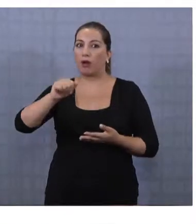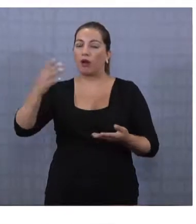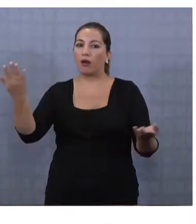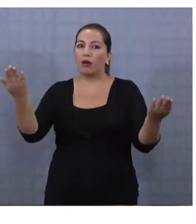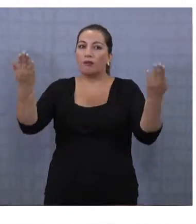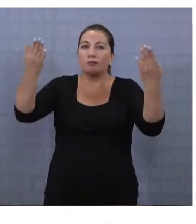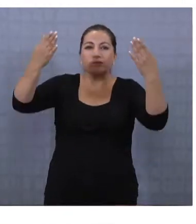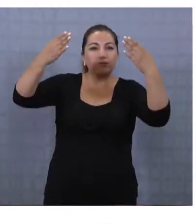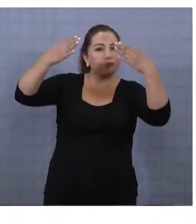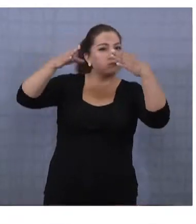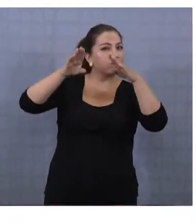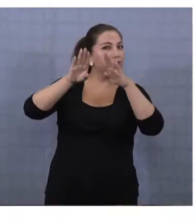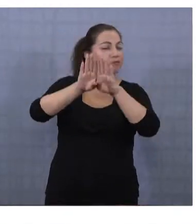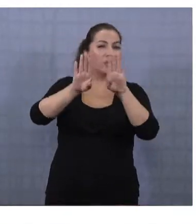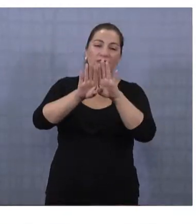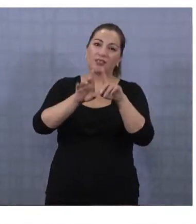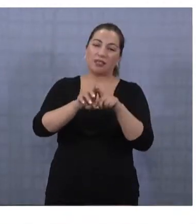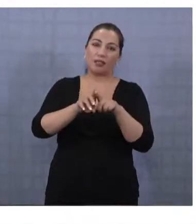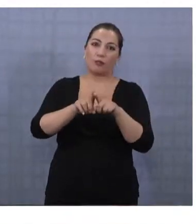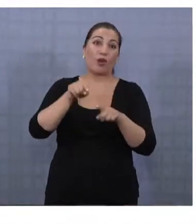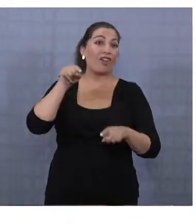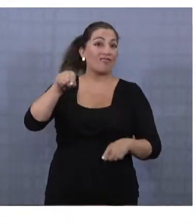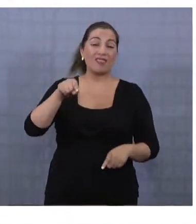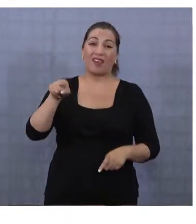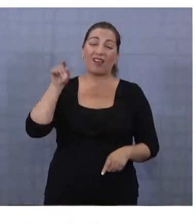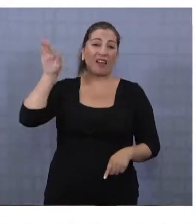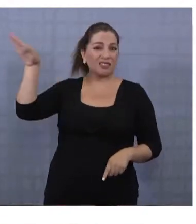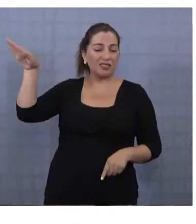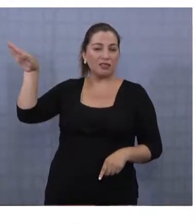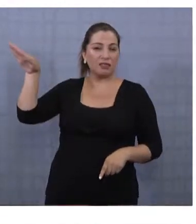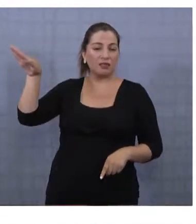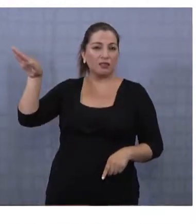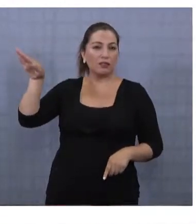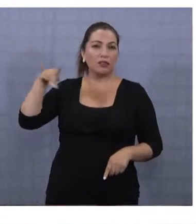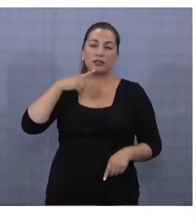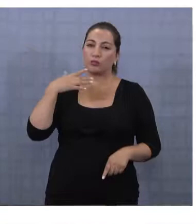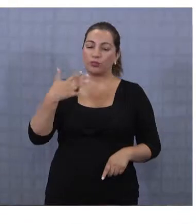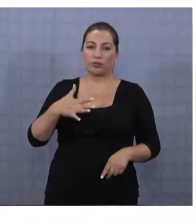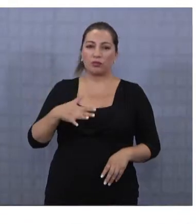es muy fuerte. Estamos hablando, por lo menos,